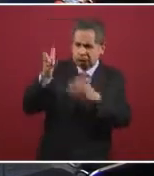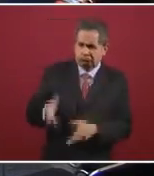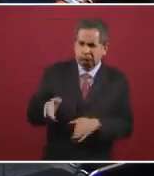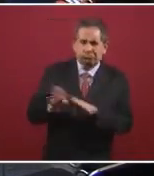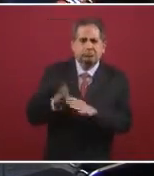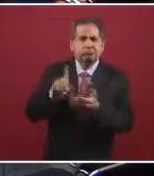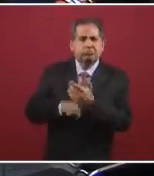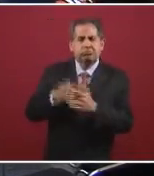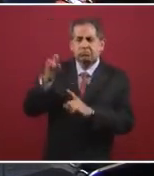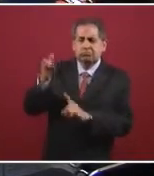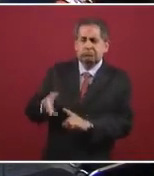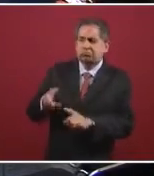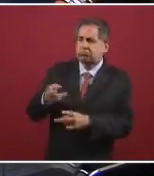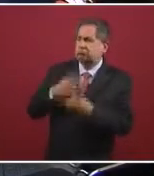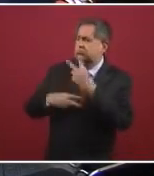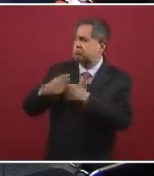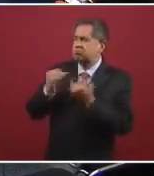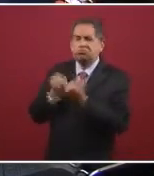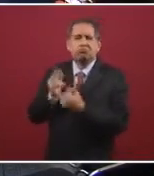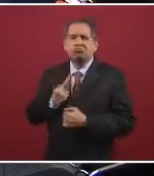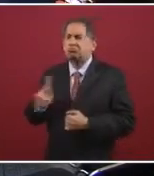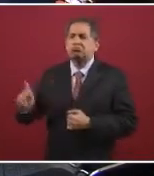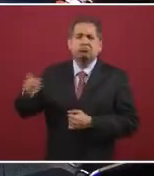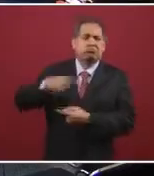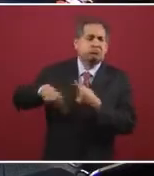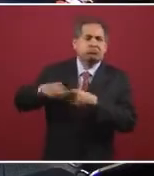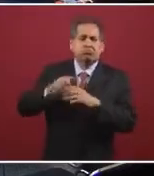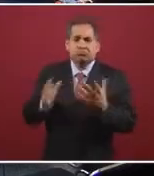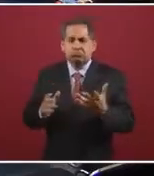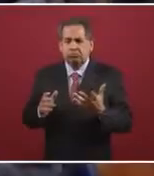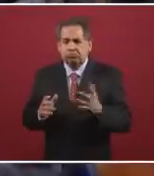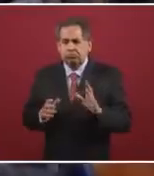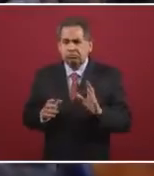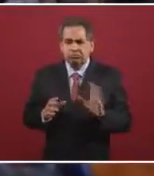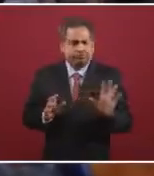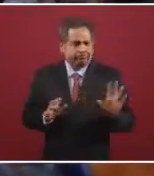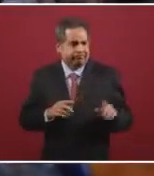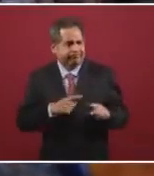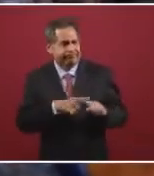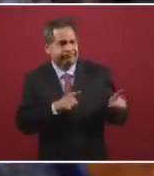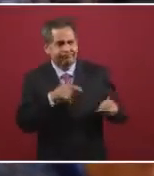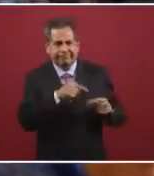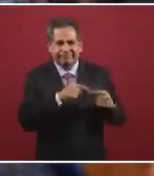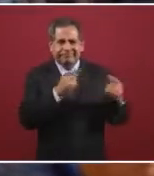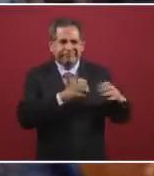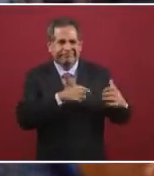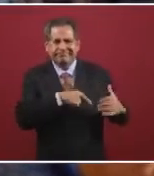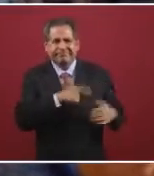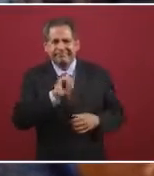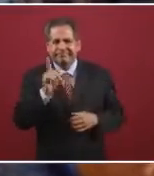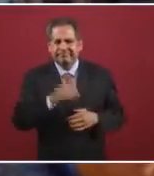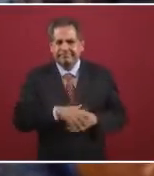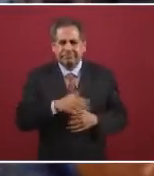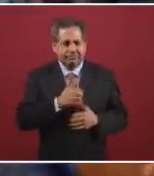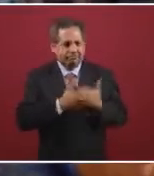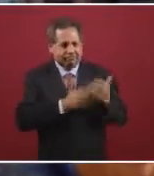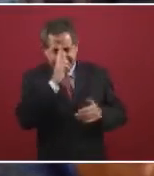viene de donde venimos muchos de nosotros. No, mis compañeros de los medios, mis